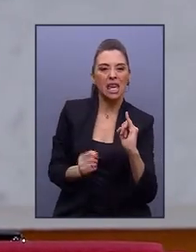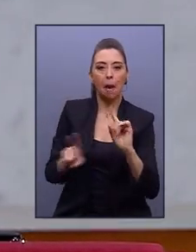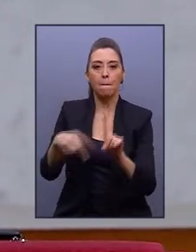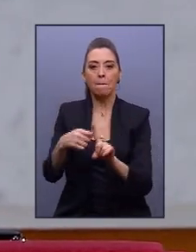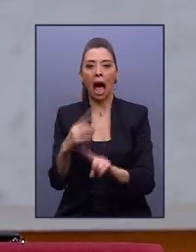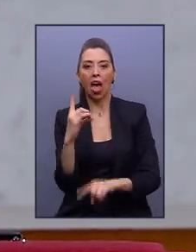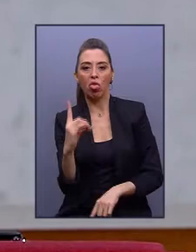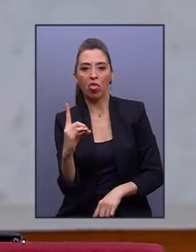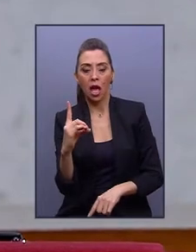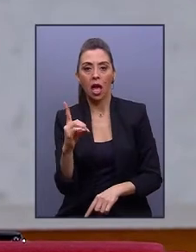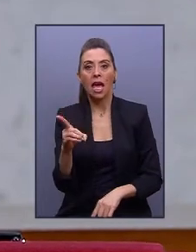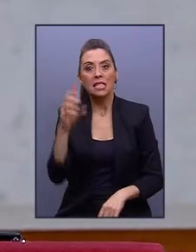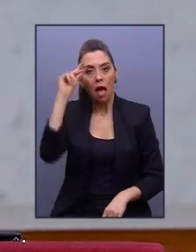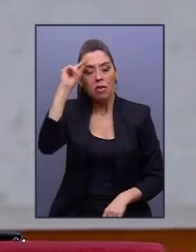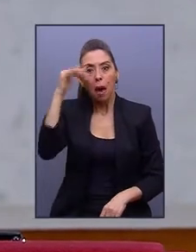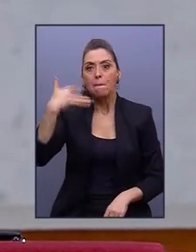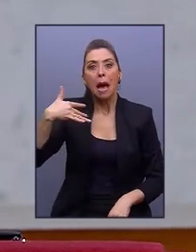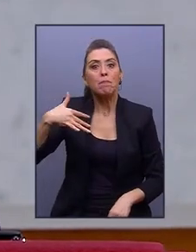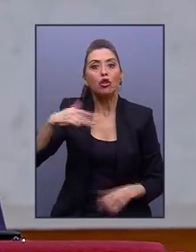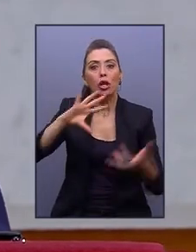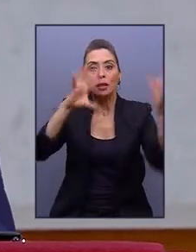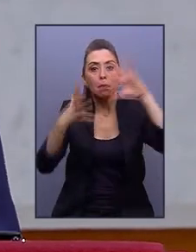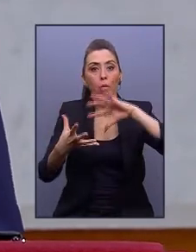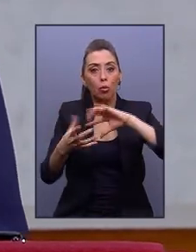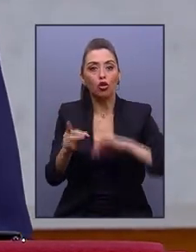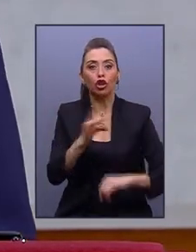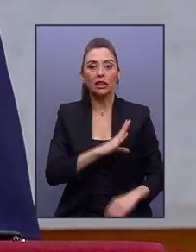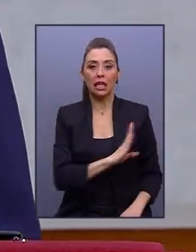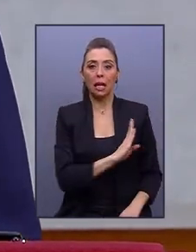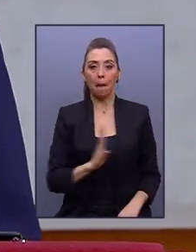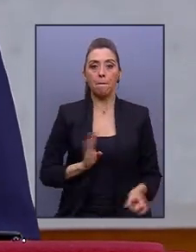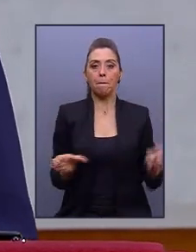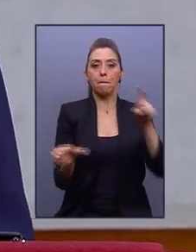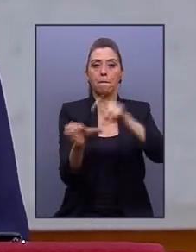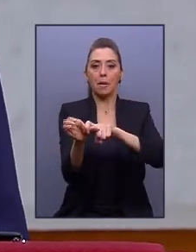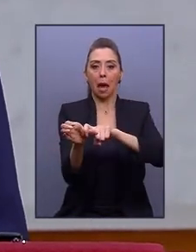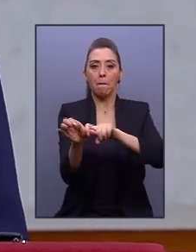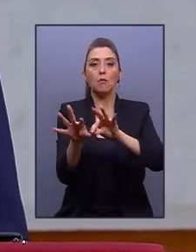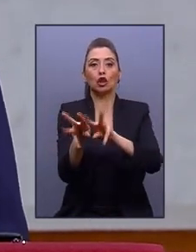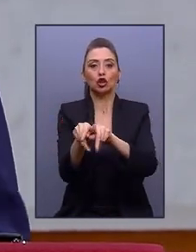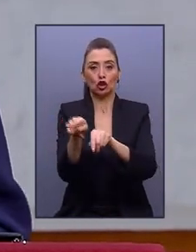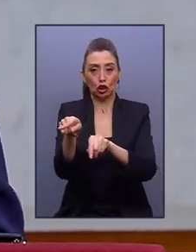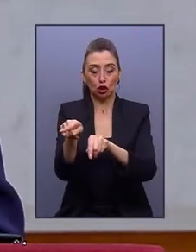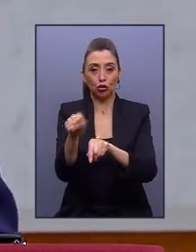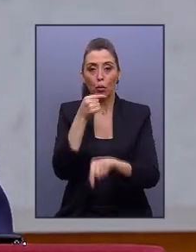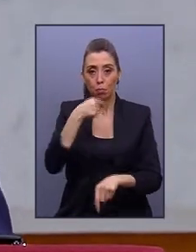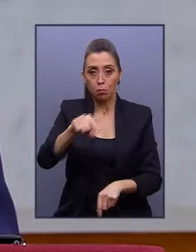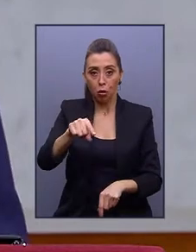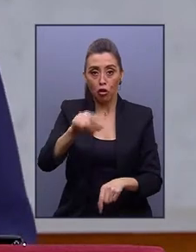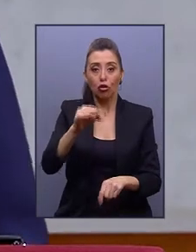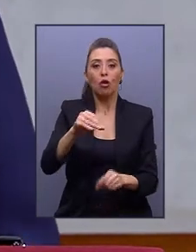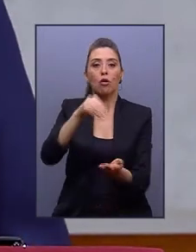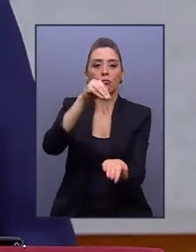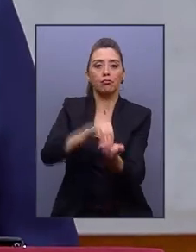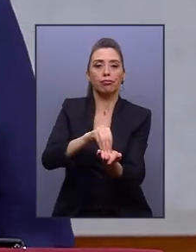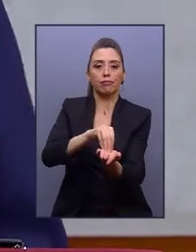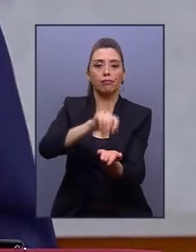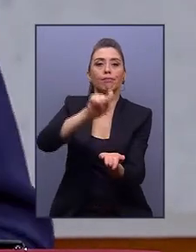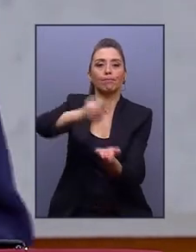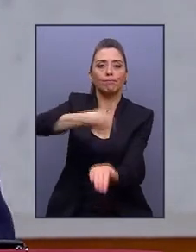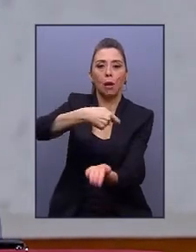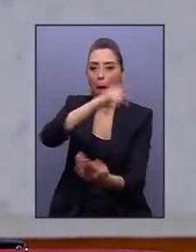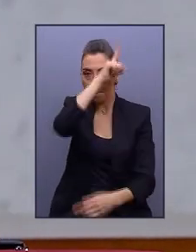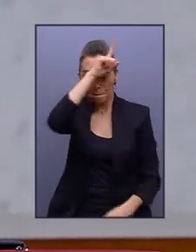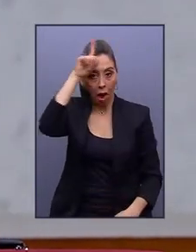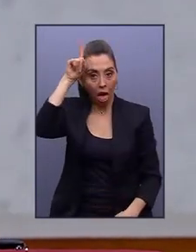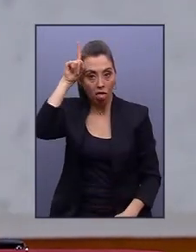innovación más importante del mundo. El ingreso de Chile como miembro asociado quedará formalizado en pocas semanas en Madrid. Y la verdad que